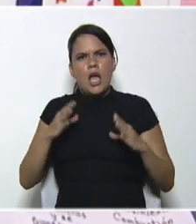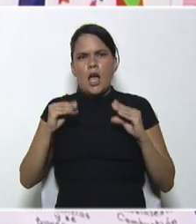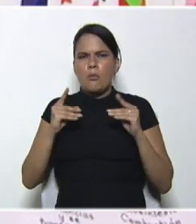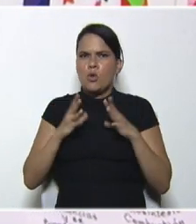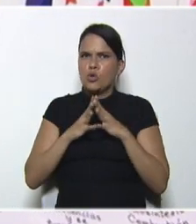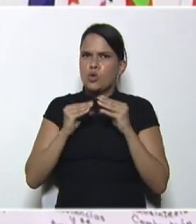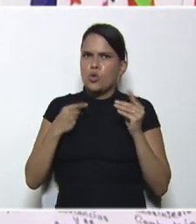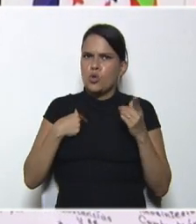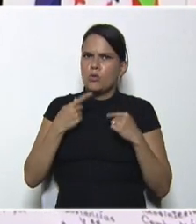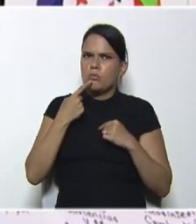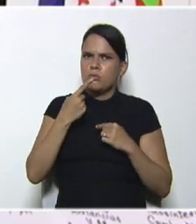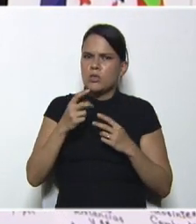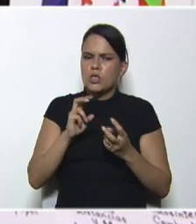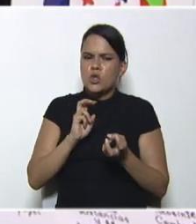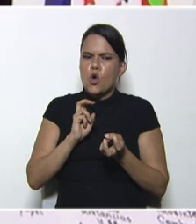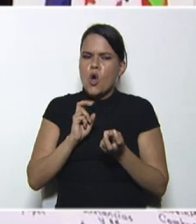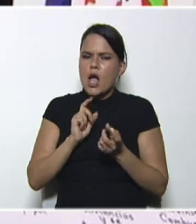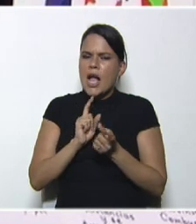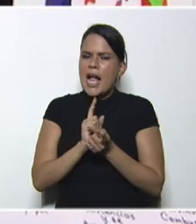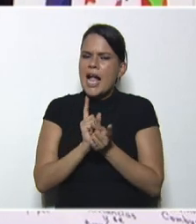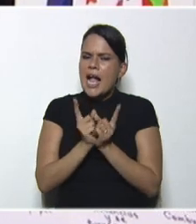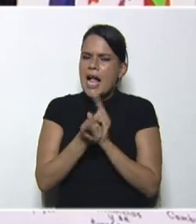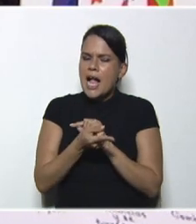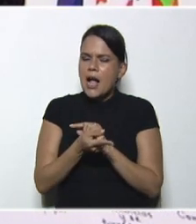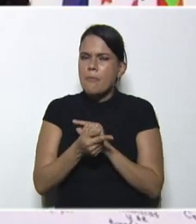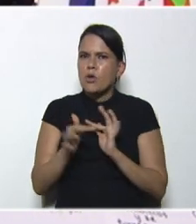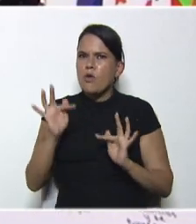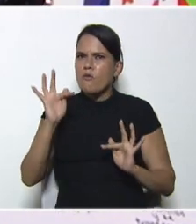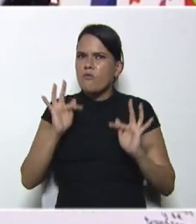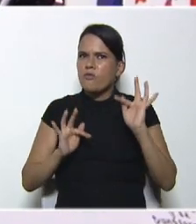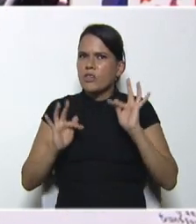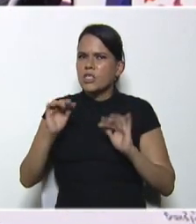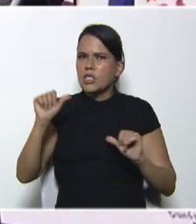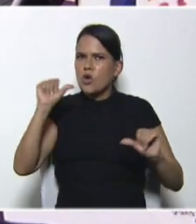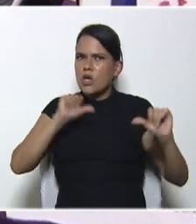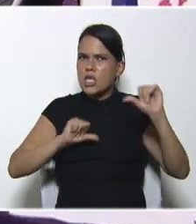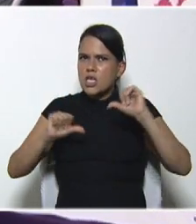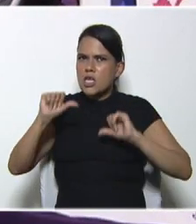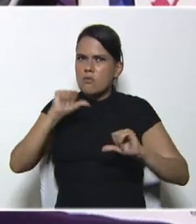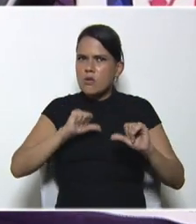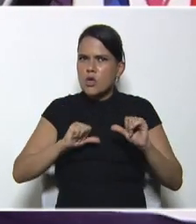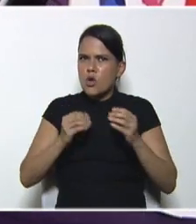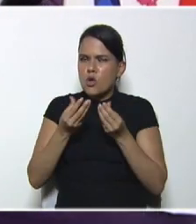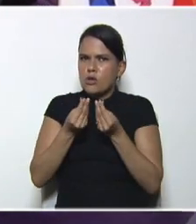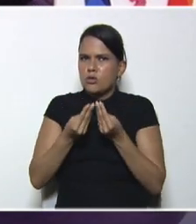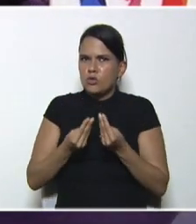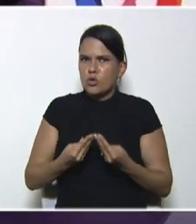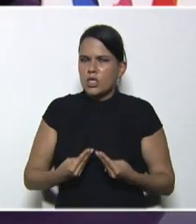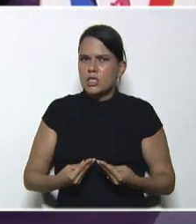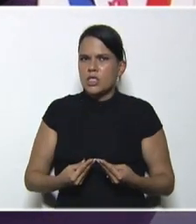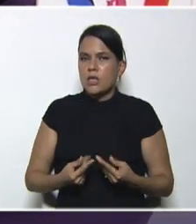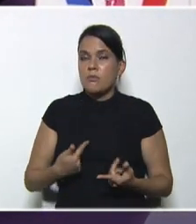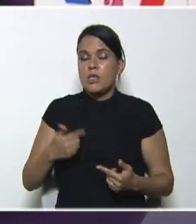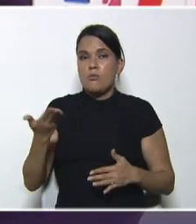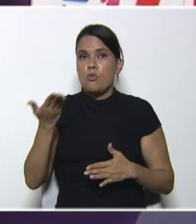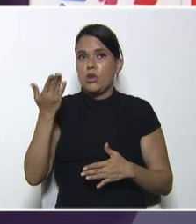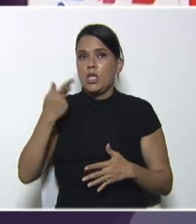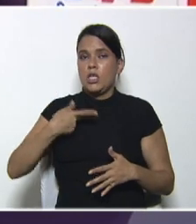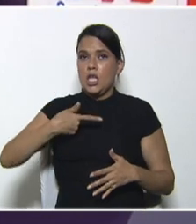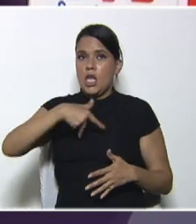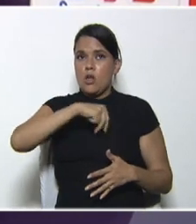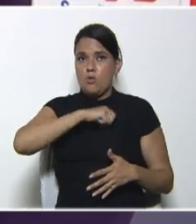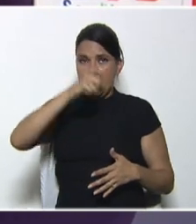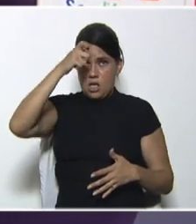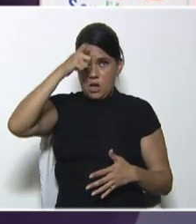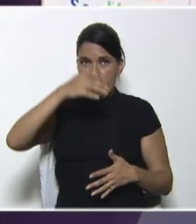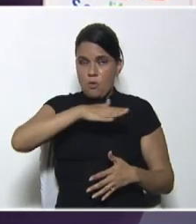relacionado a esos cambios físicos y químicos de la materia de una sustancia, bien importante que nuestra población con